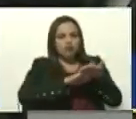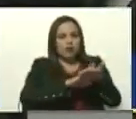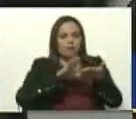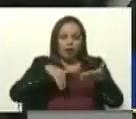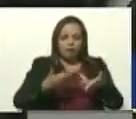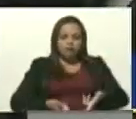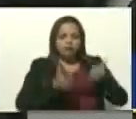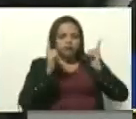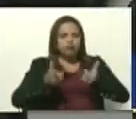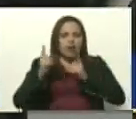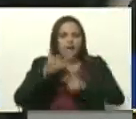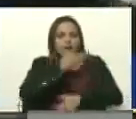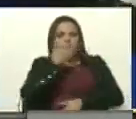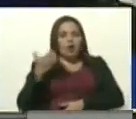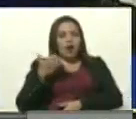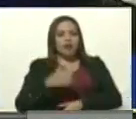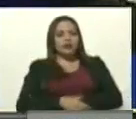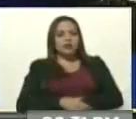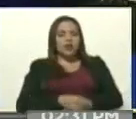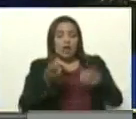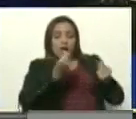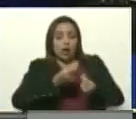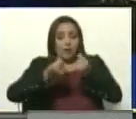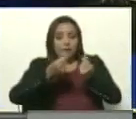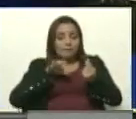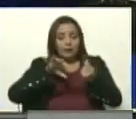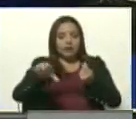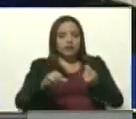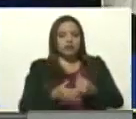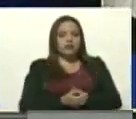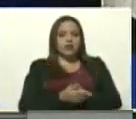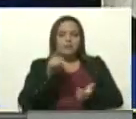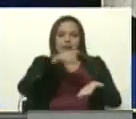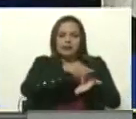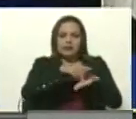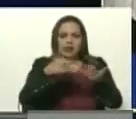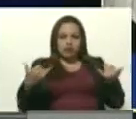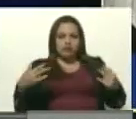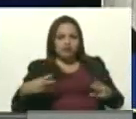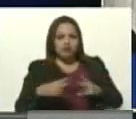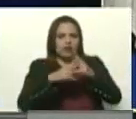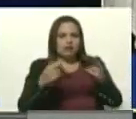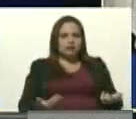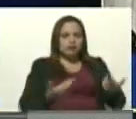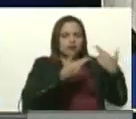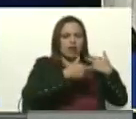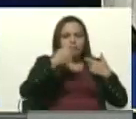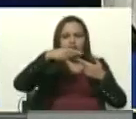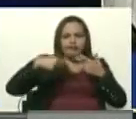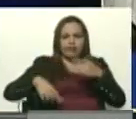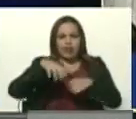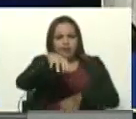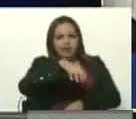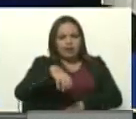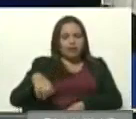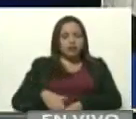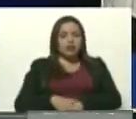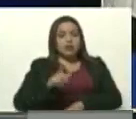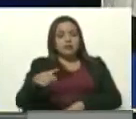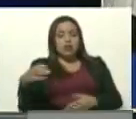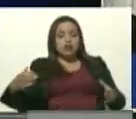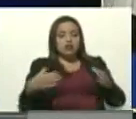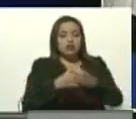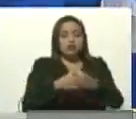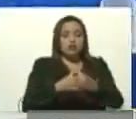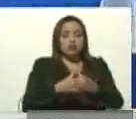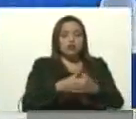permitan mejorar la realidad económica del país. Participan en este encuentro autoridades regionales de la Oficina de la